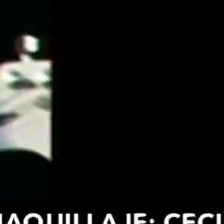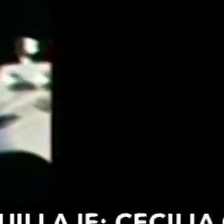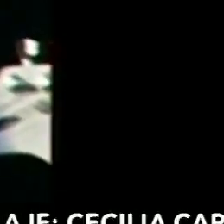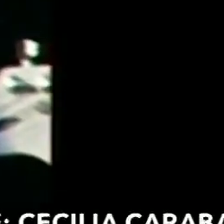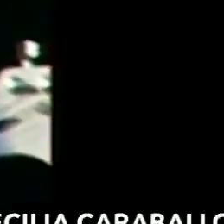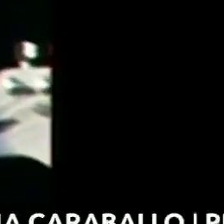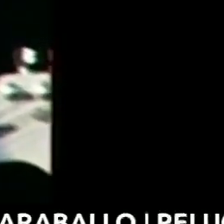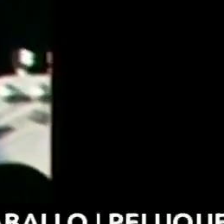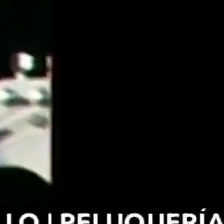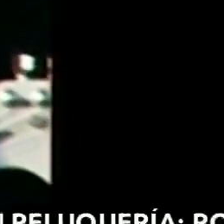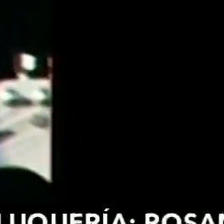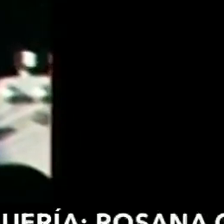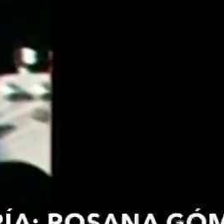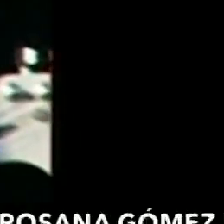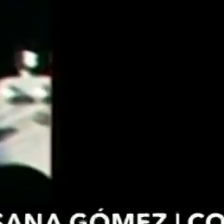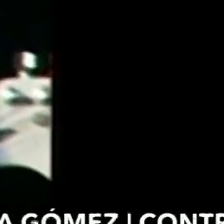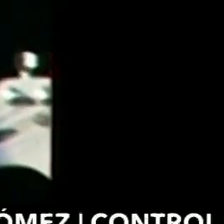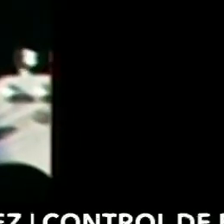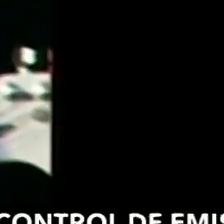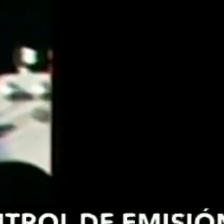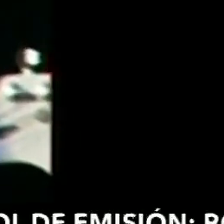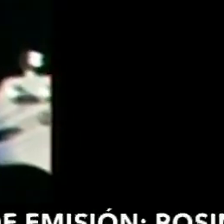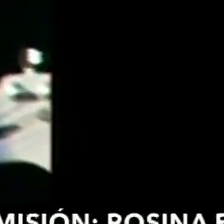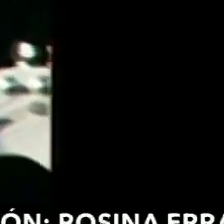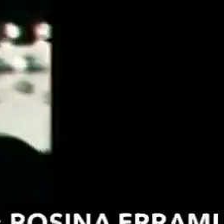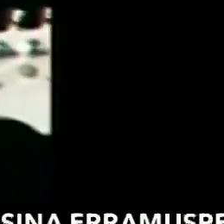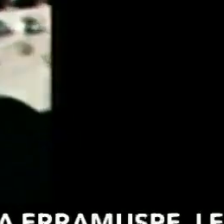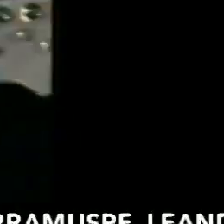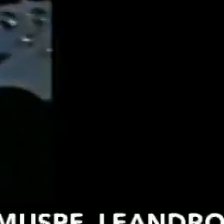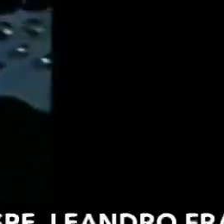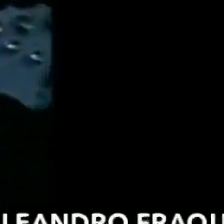un venerable anciano o pasás a ser un viejo de mierda.